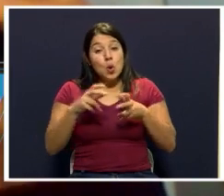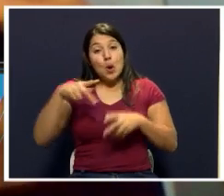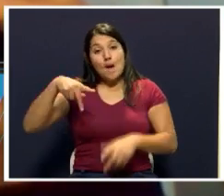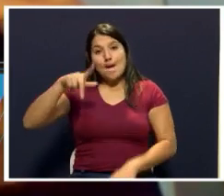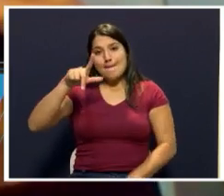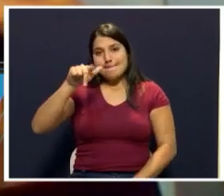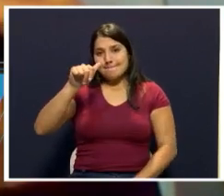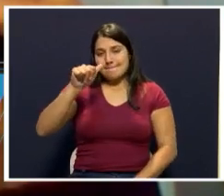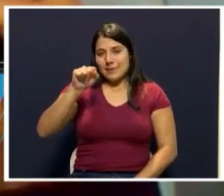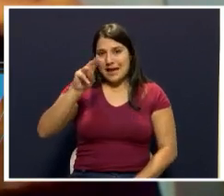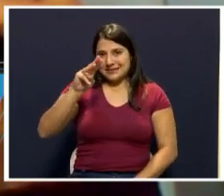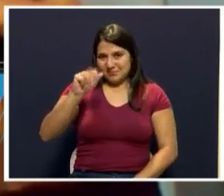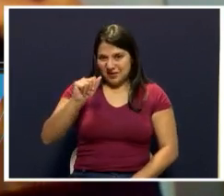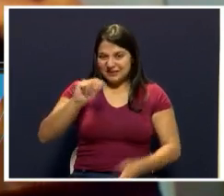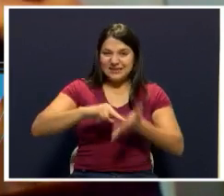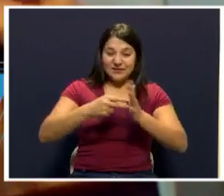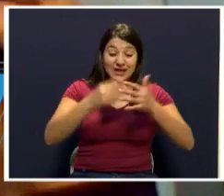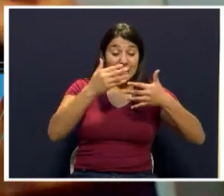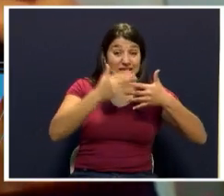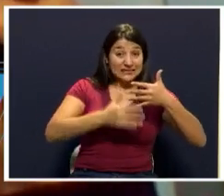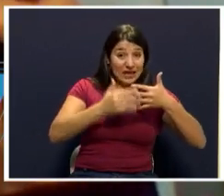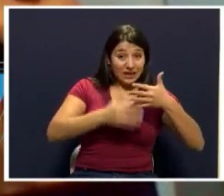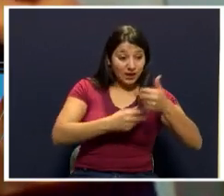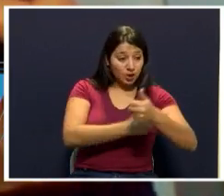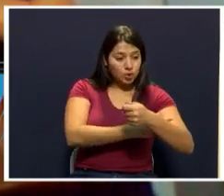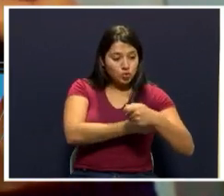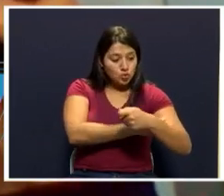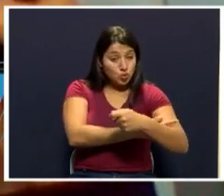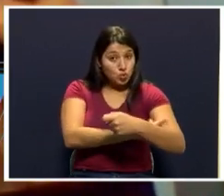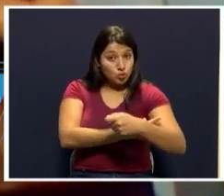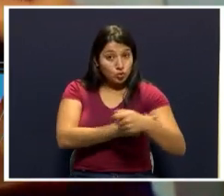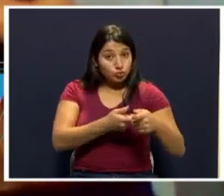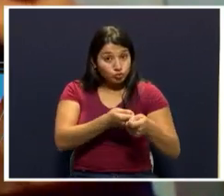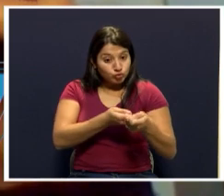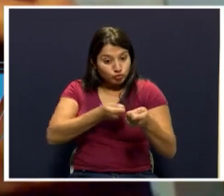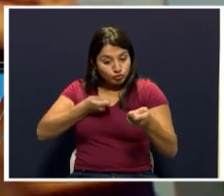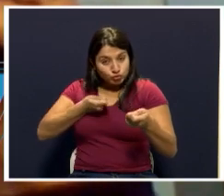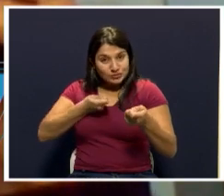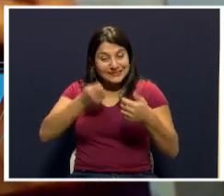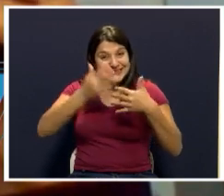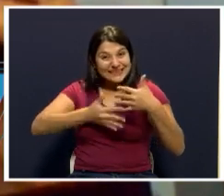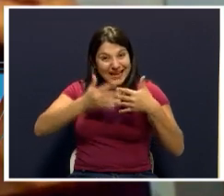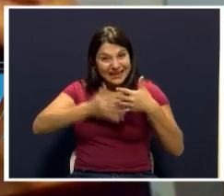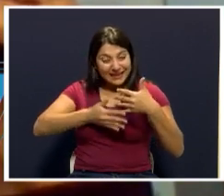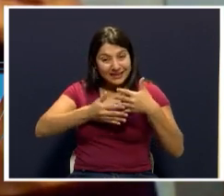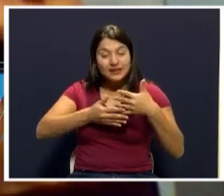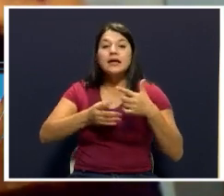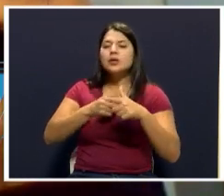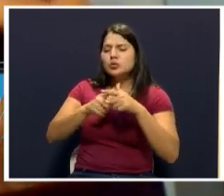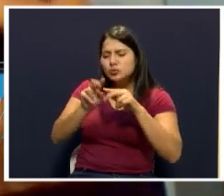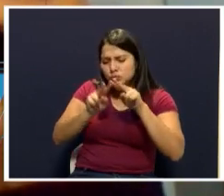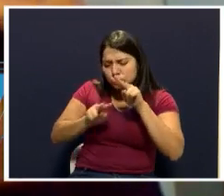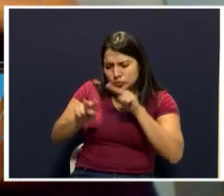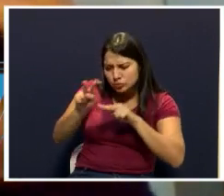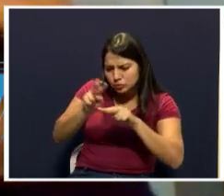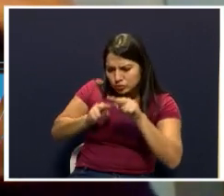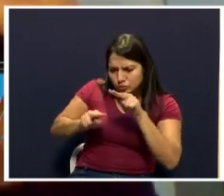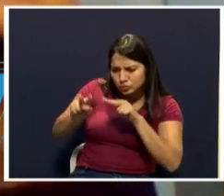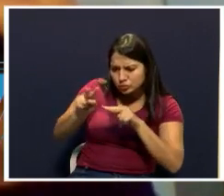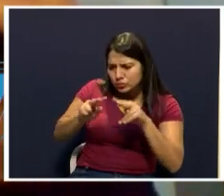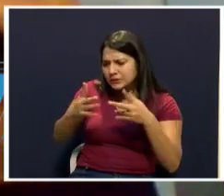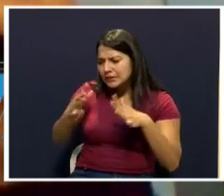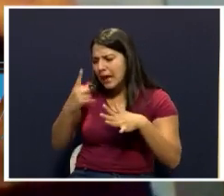el Instituto Clodomiro Picado ya está montada la tecnología para purificar y producir estos anticuerpos, incluyendo la